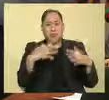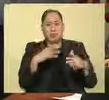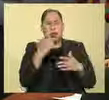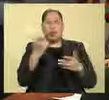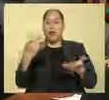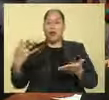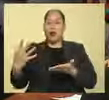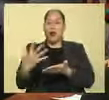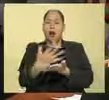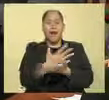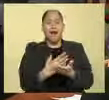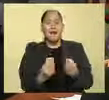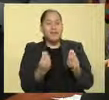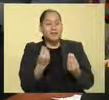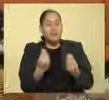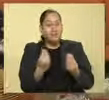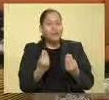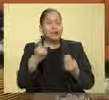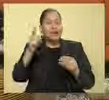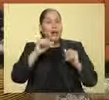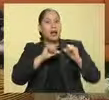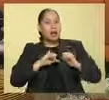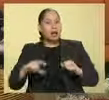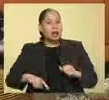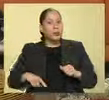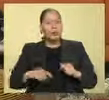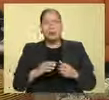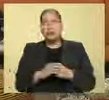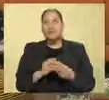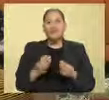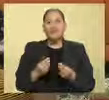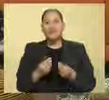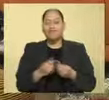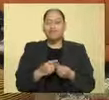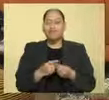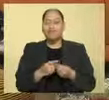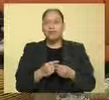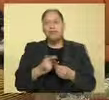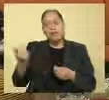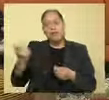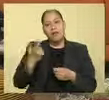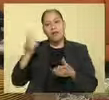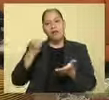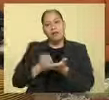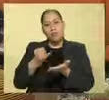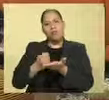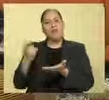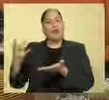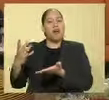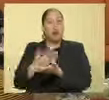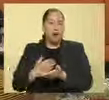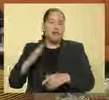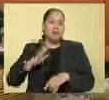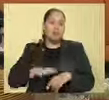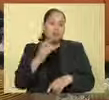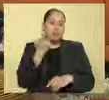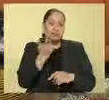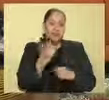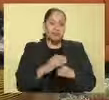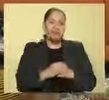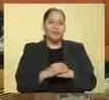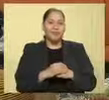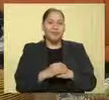cantidades impresionantes de dinero y obviamente pues a las autoridades hacendarias de todos los países también les genera muchísimo dinero. Sin duda también entonces, hay... Entonces